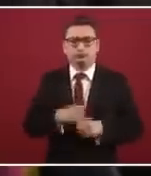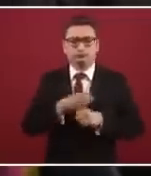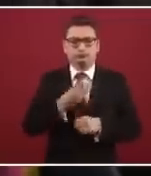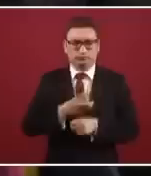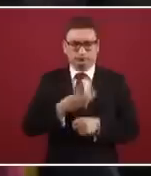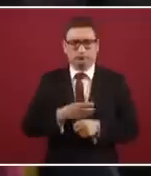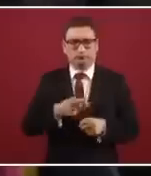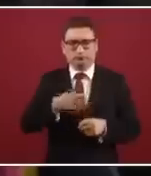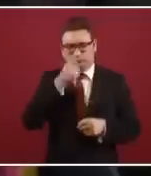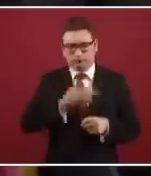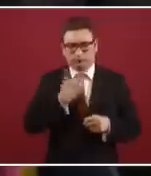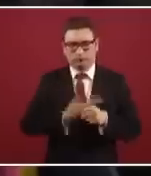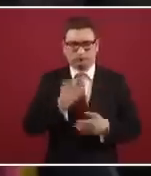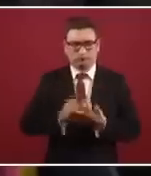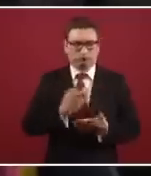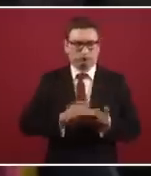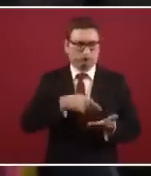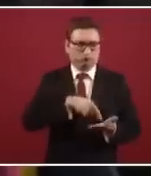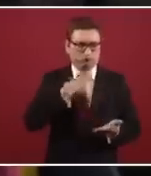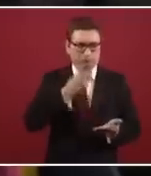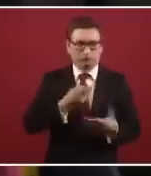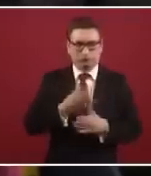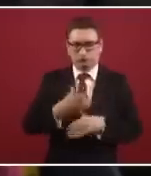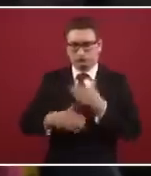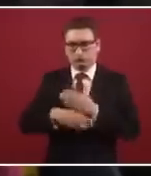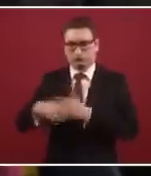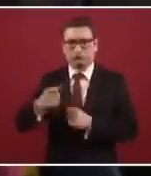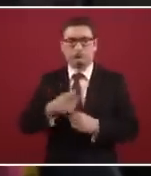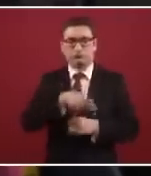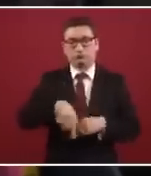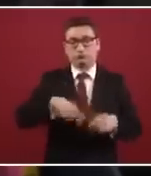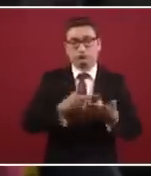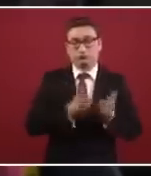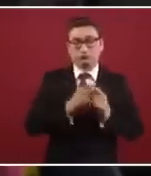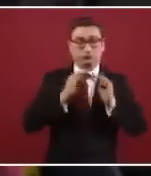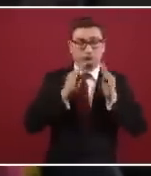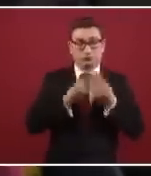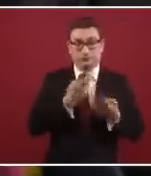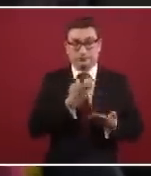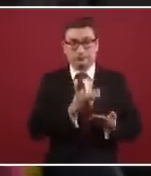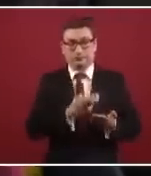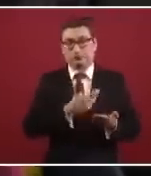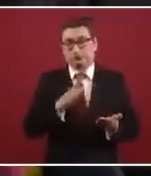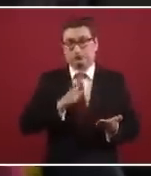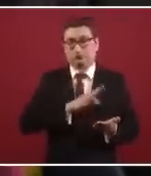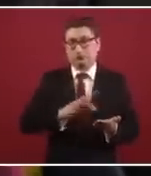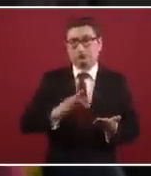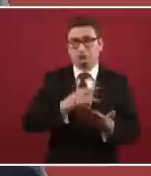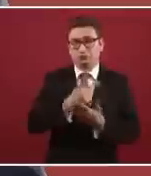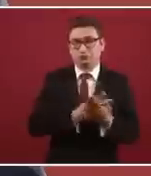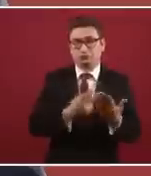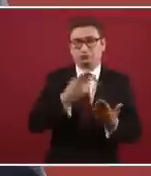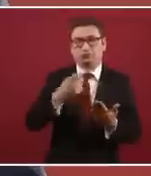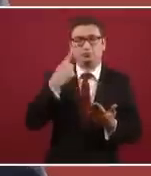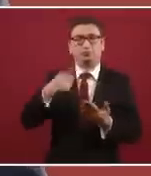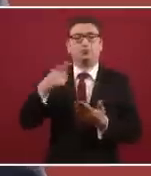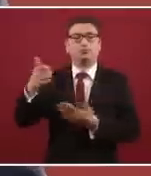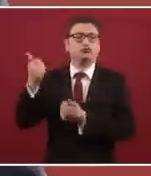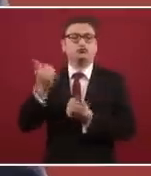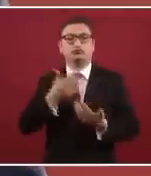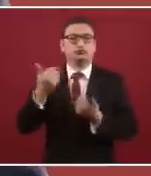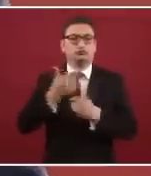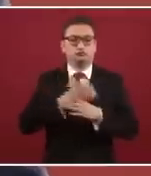avalada por la Secretaría de Economía. Entonces, los contrabandistas utilizan esta figura para internar al país mercancía